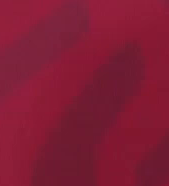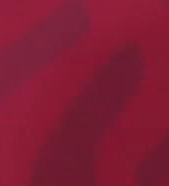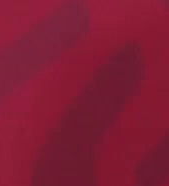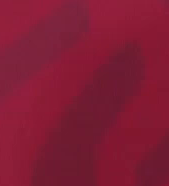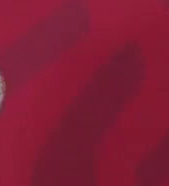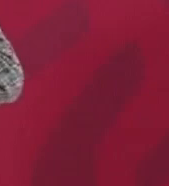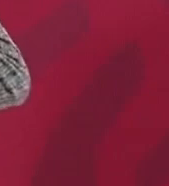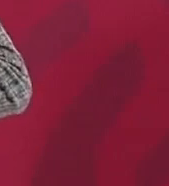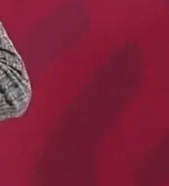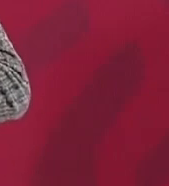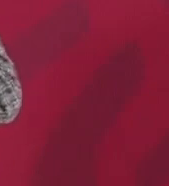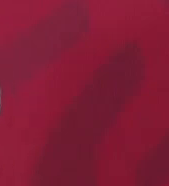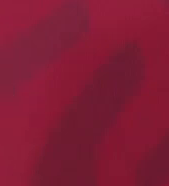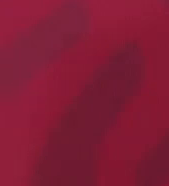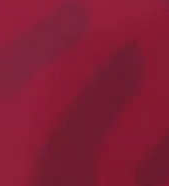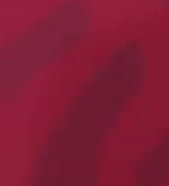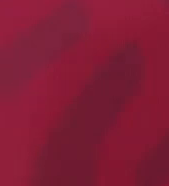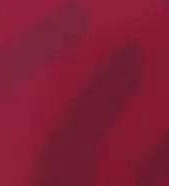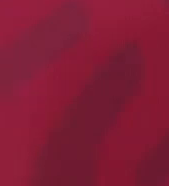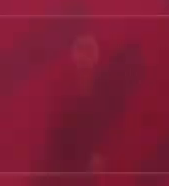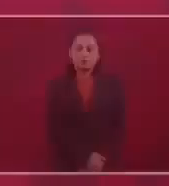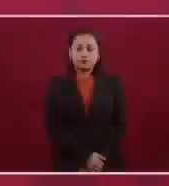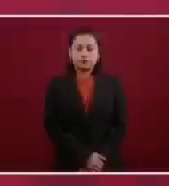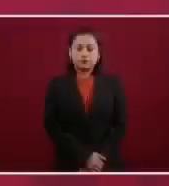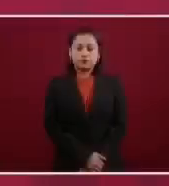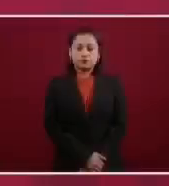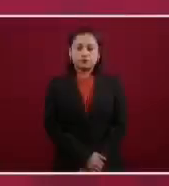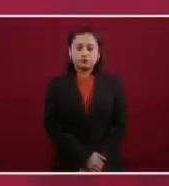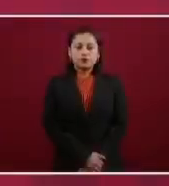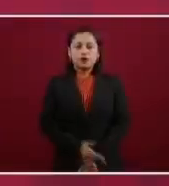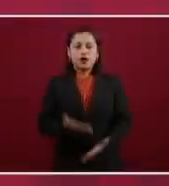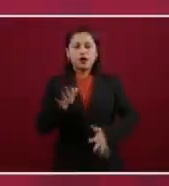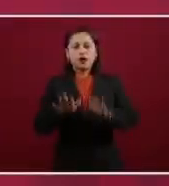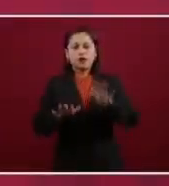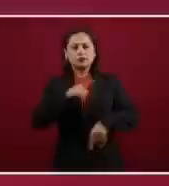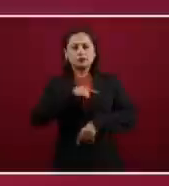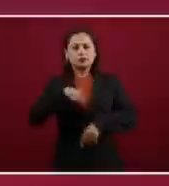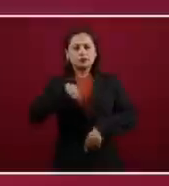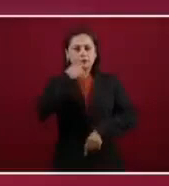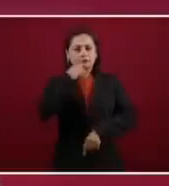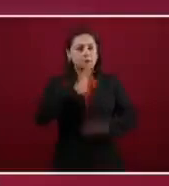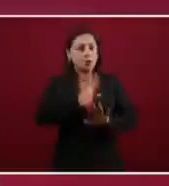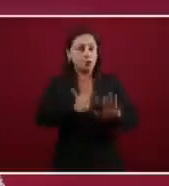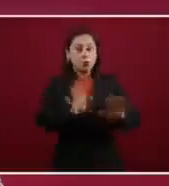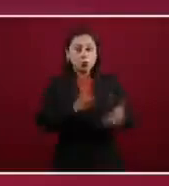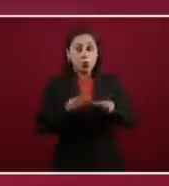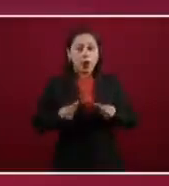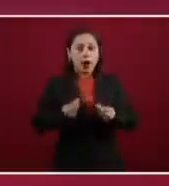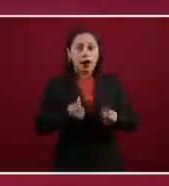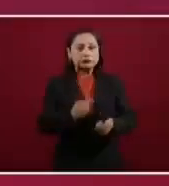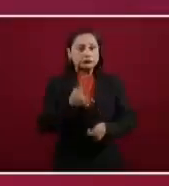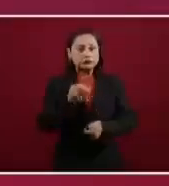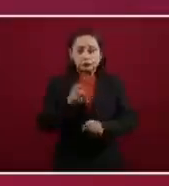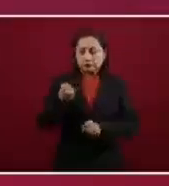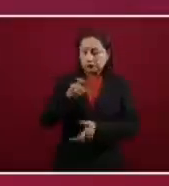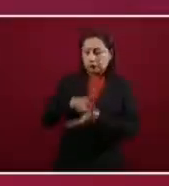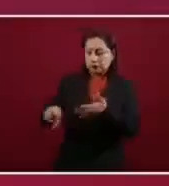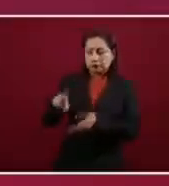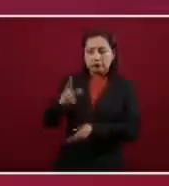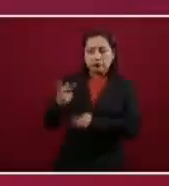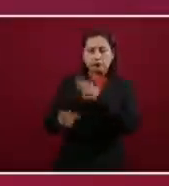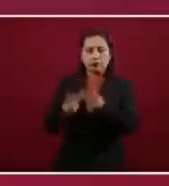de decirles no no pero no te lo gastes en consumo no te lo gastes en esto gastarlo en algo que sea productivo y que